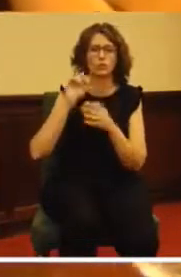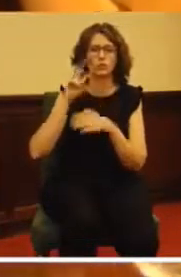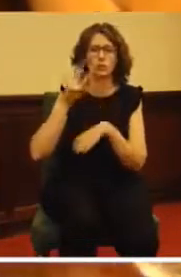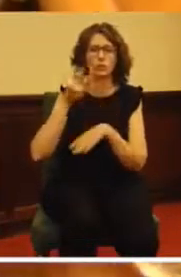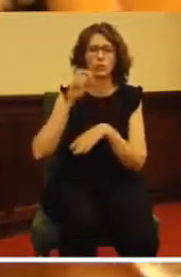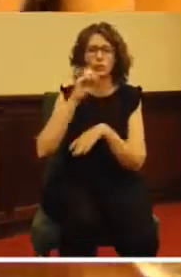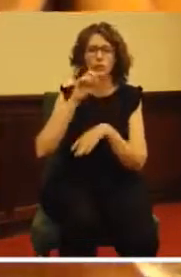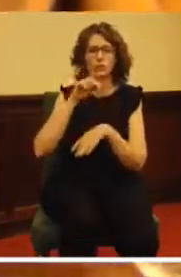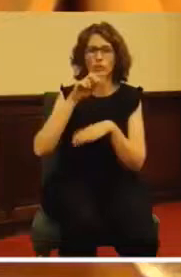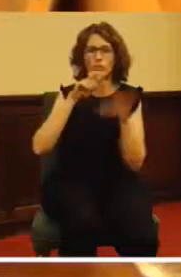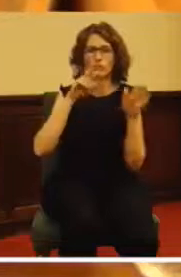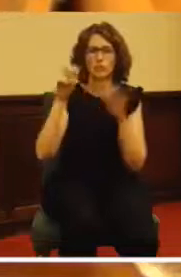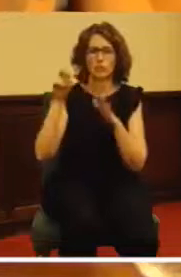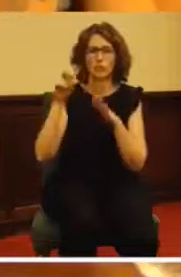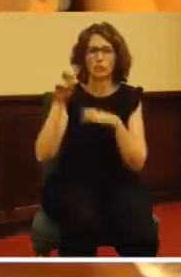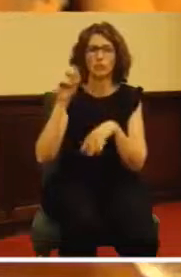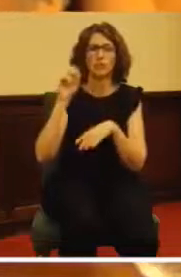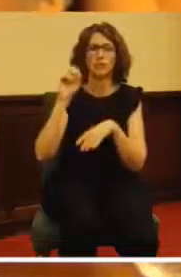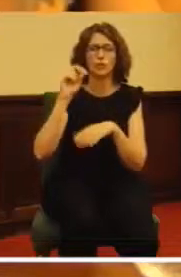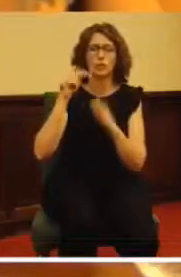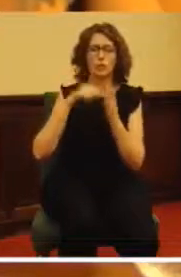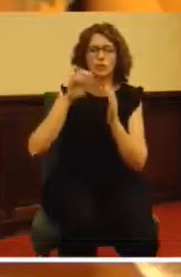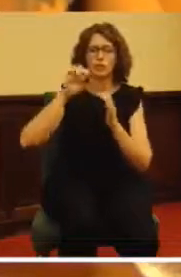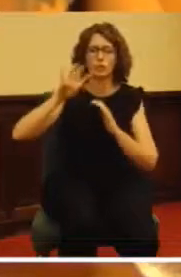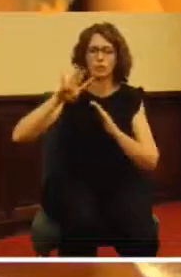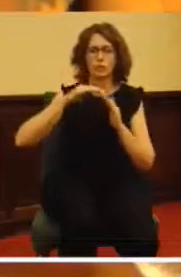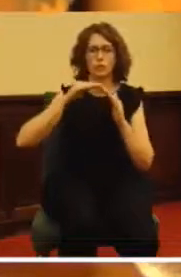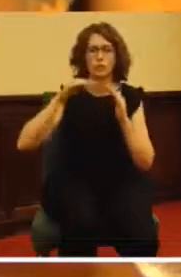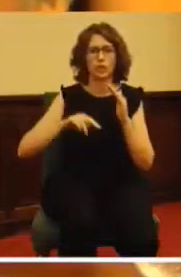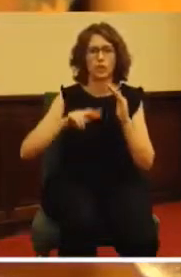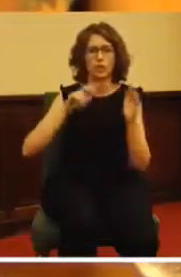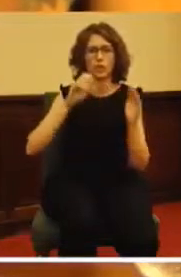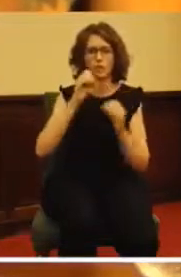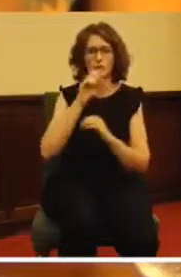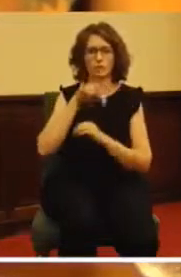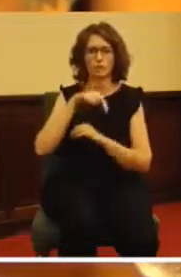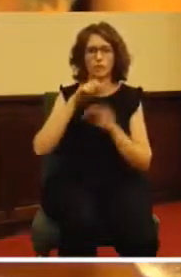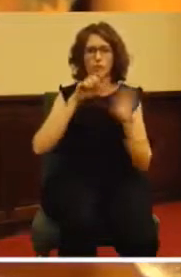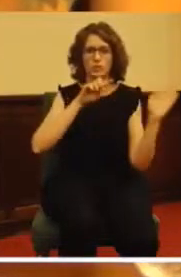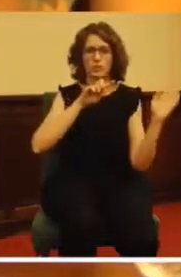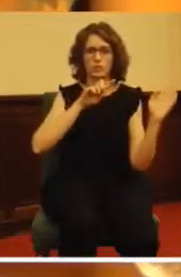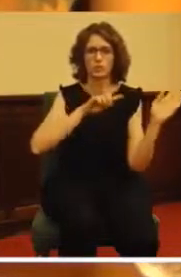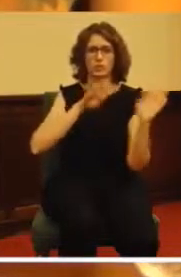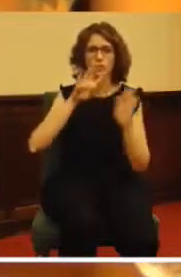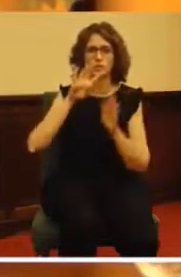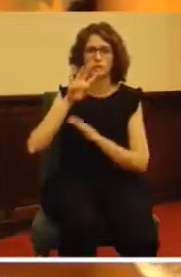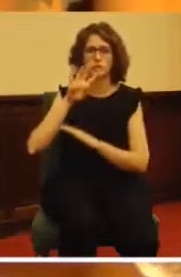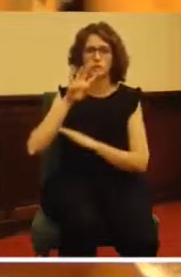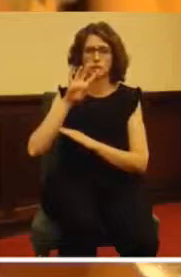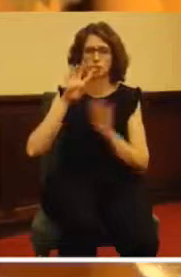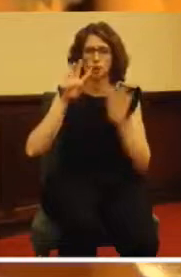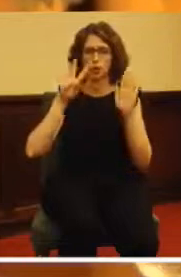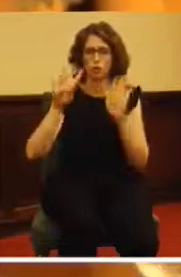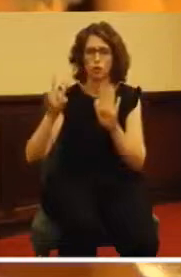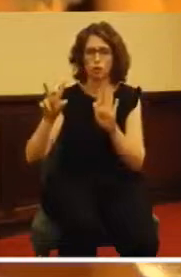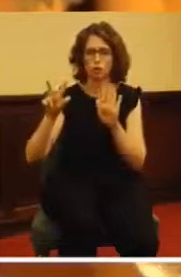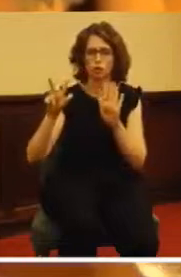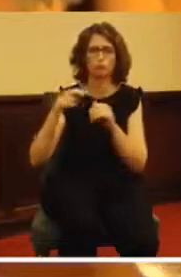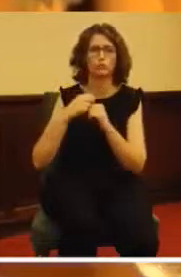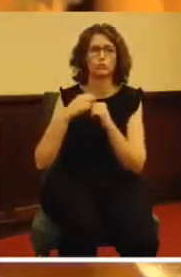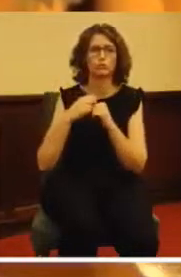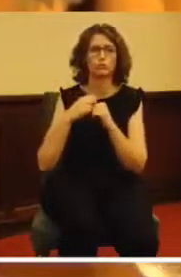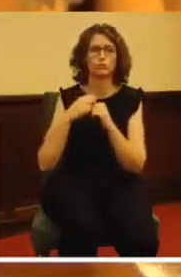en 2014 se bajó a un 0,68 y en 2016 el nuevo equipo de gobierno, el